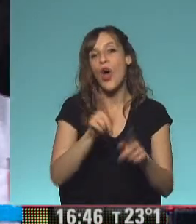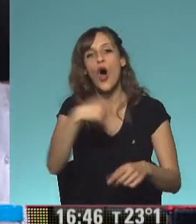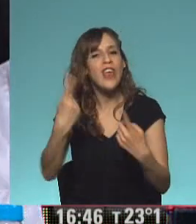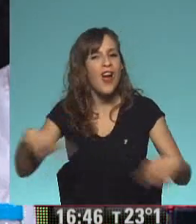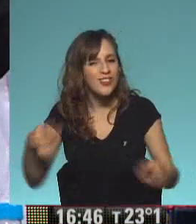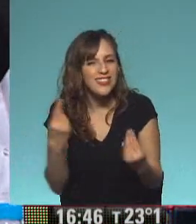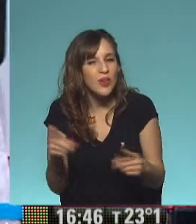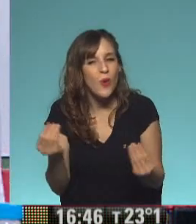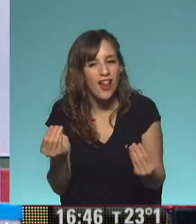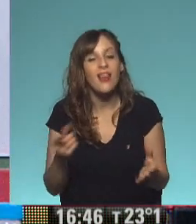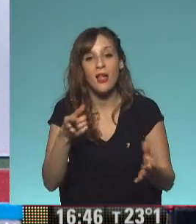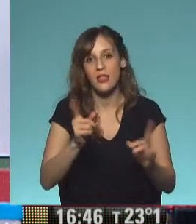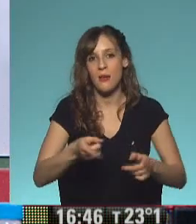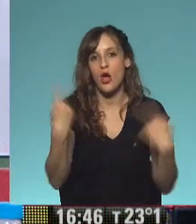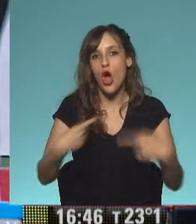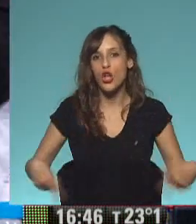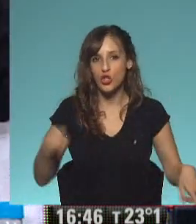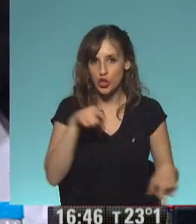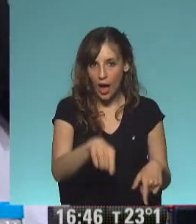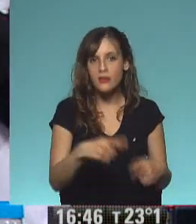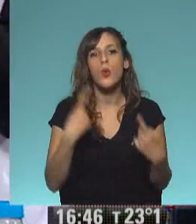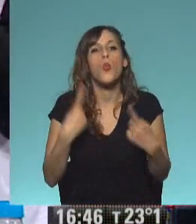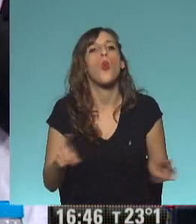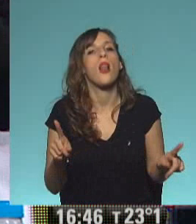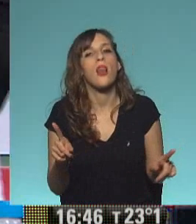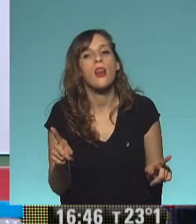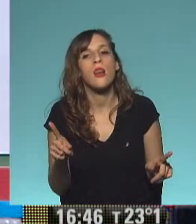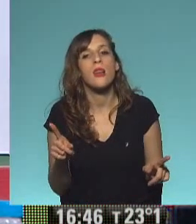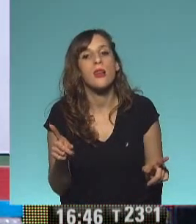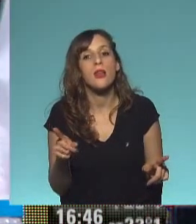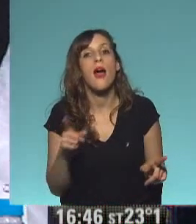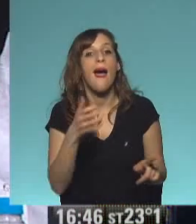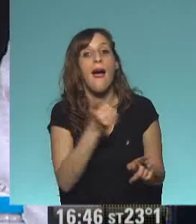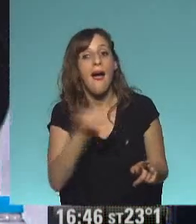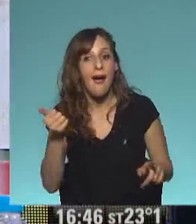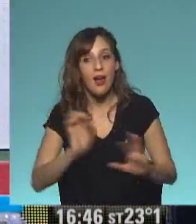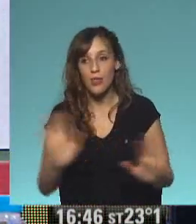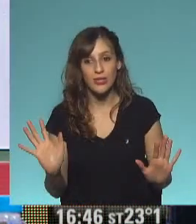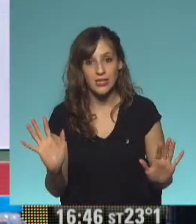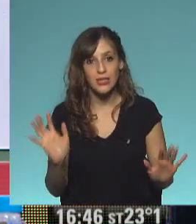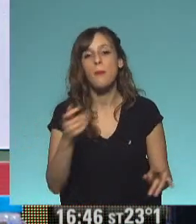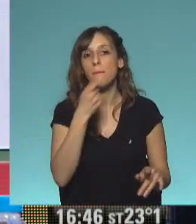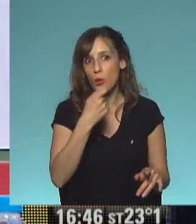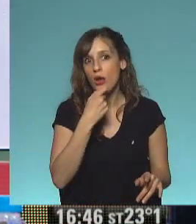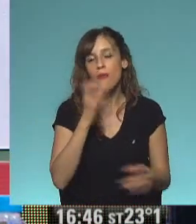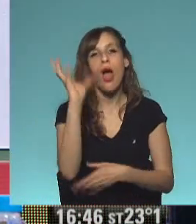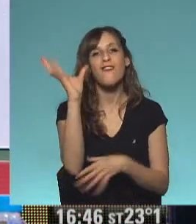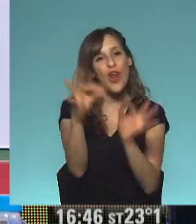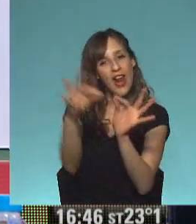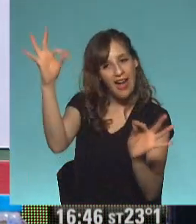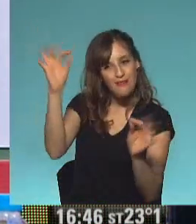cosas agrupamos en cosas a ver qué cosas que tengan únicamente la letra por ejemplo